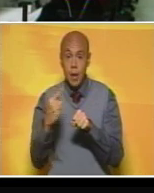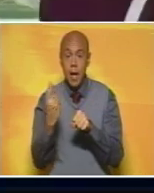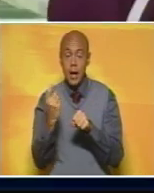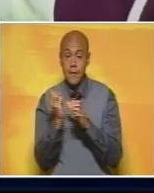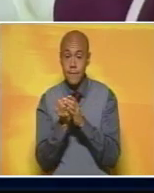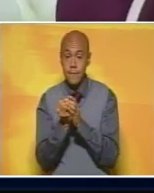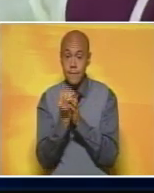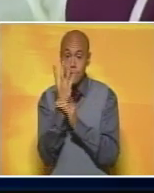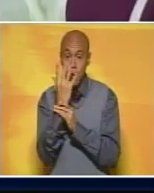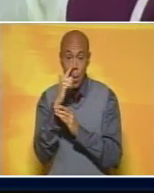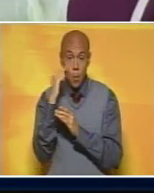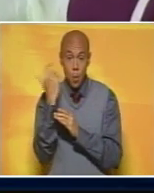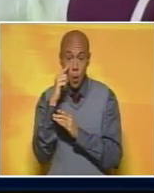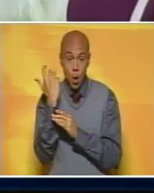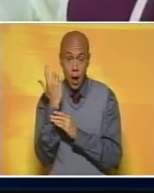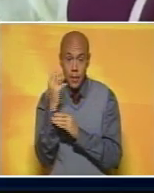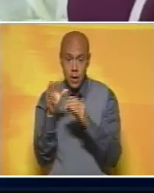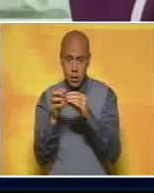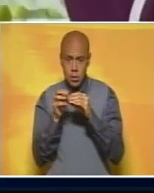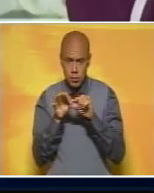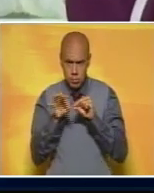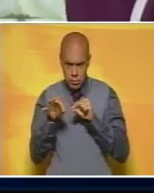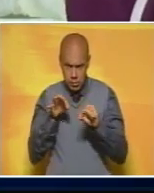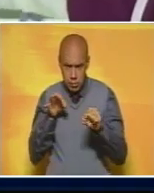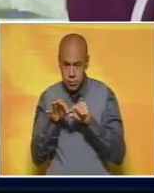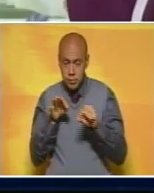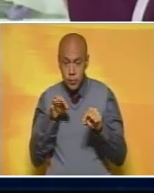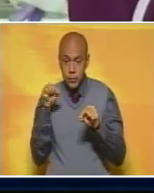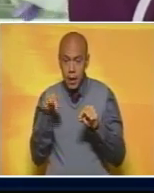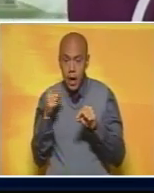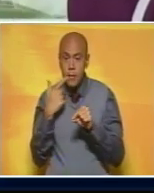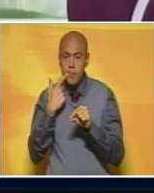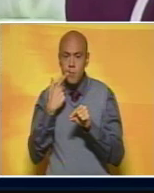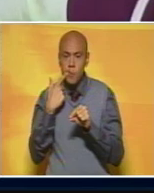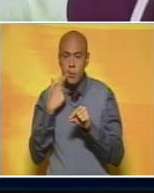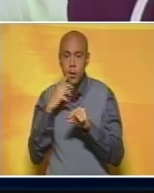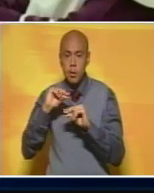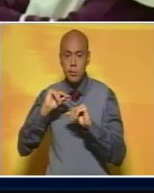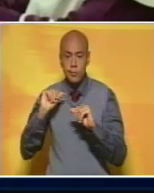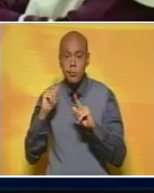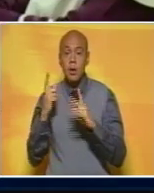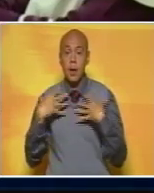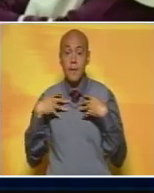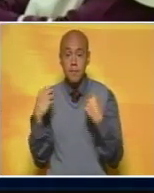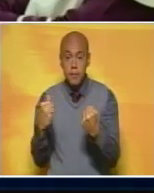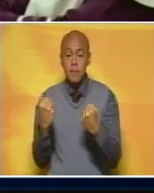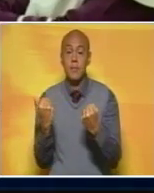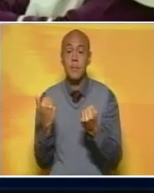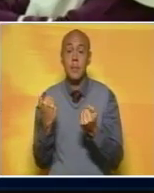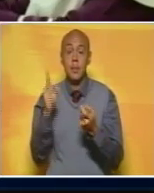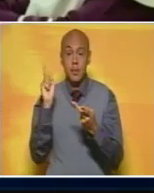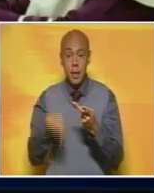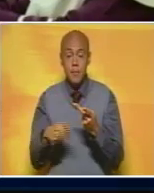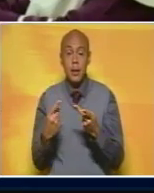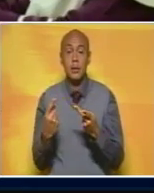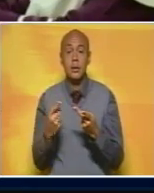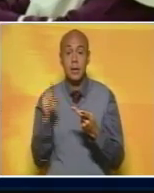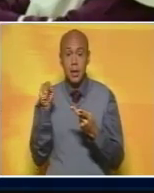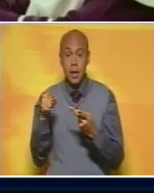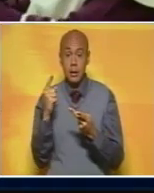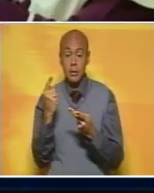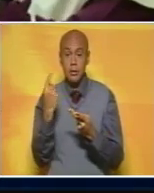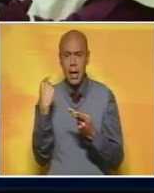porción de la planta que se convierte en una especia que tiene tanto sabor como propiedades medicinales. El azafrán, la